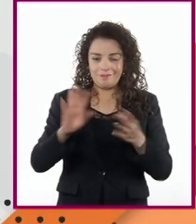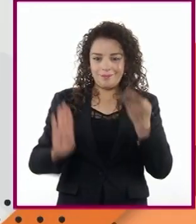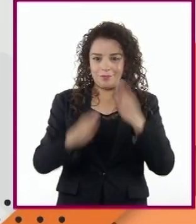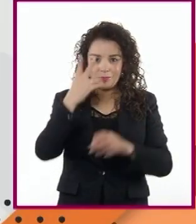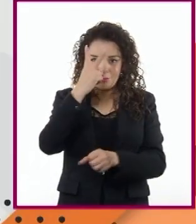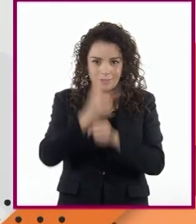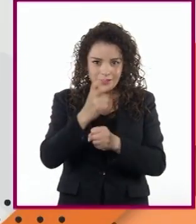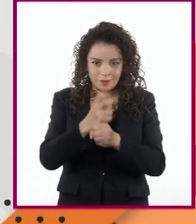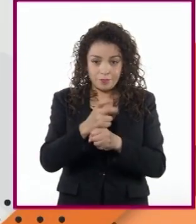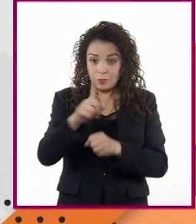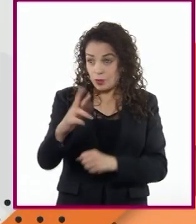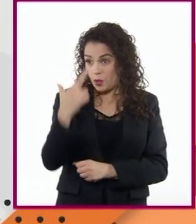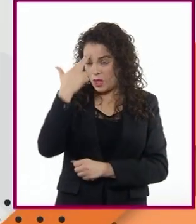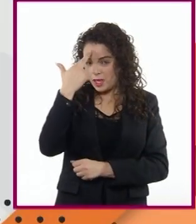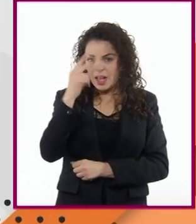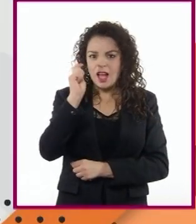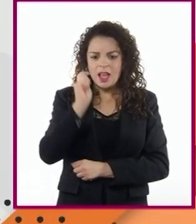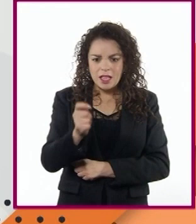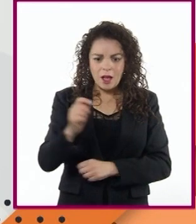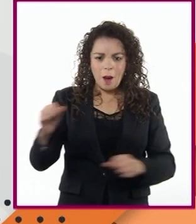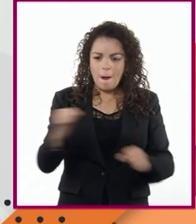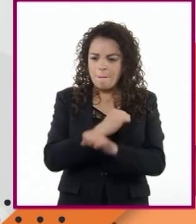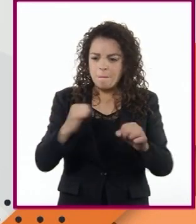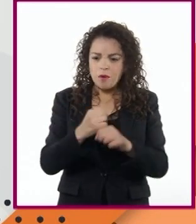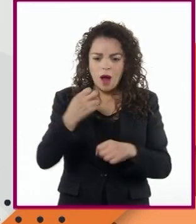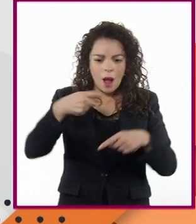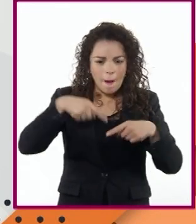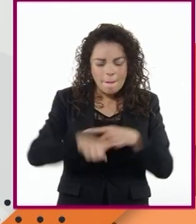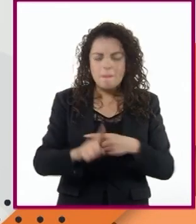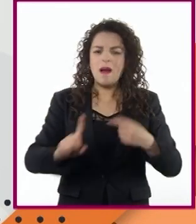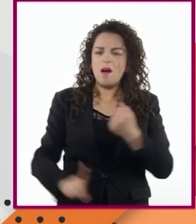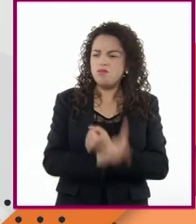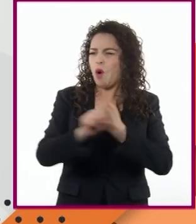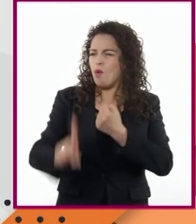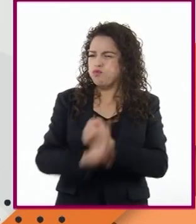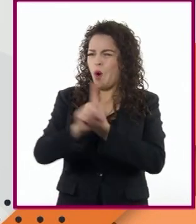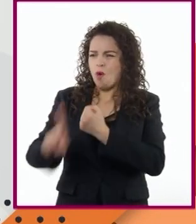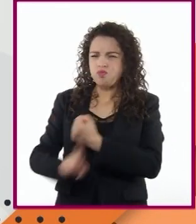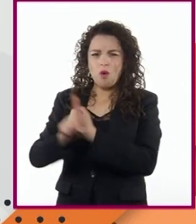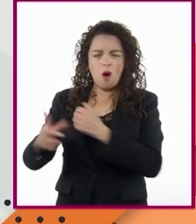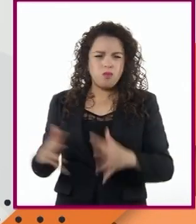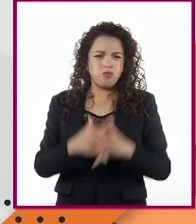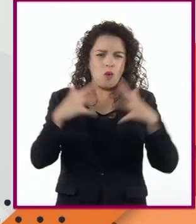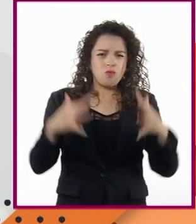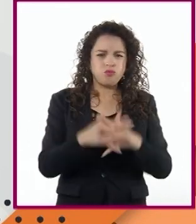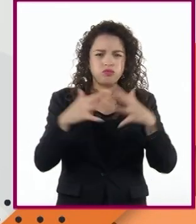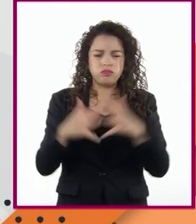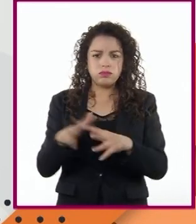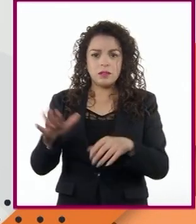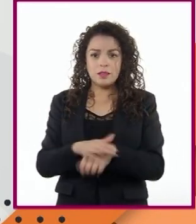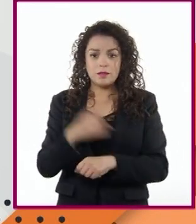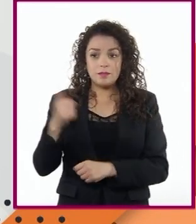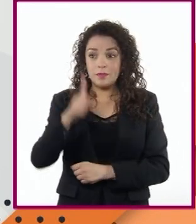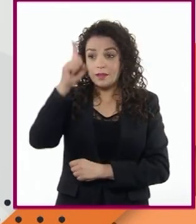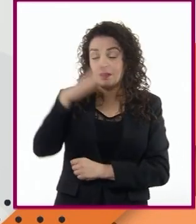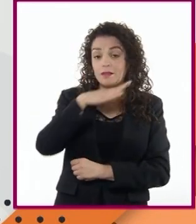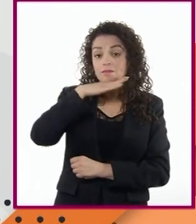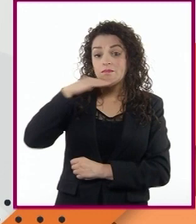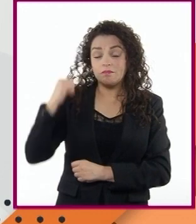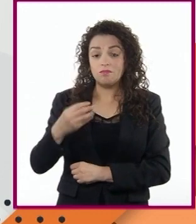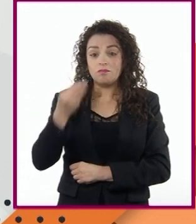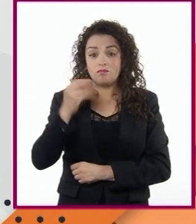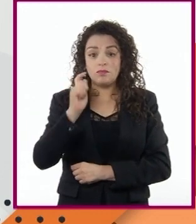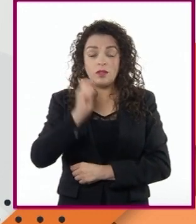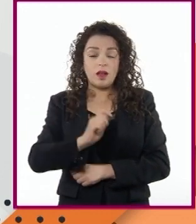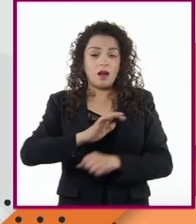Como recordarán, una de las causas del estallido del conflicto fueron los efectos ocasionados por la Gran Depresión en la sociedad alemana, relacionados